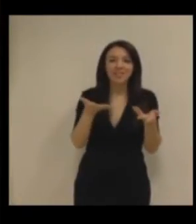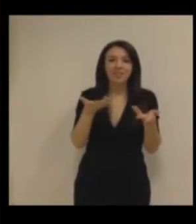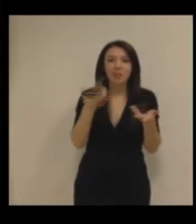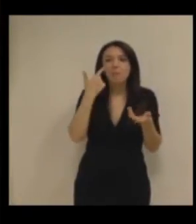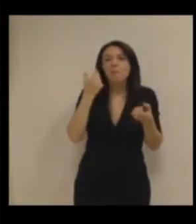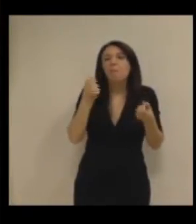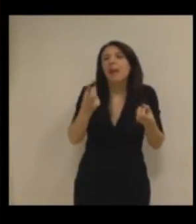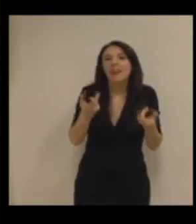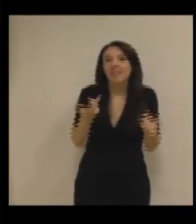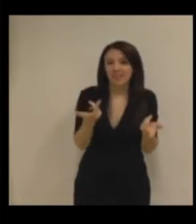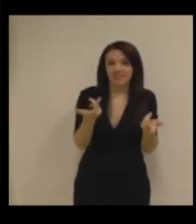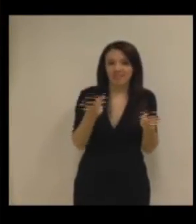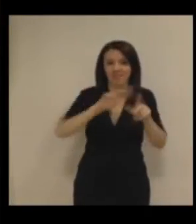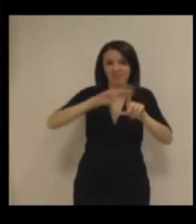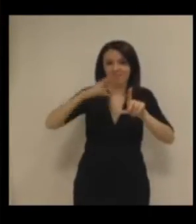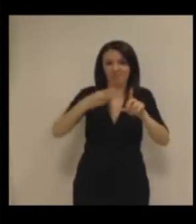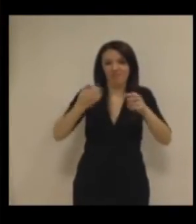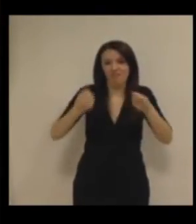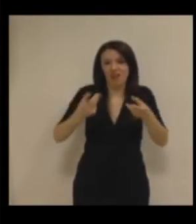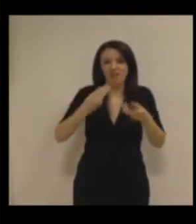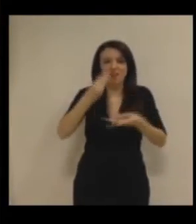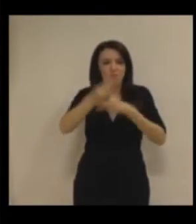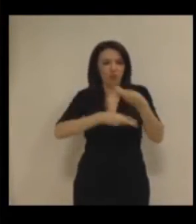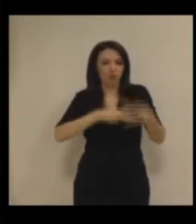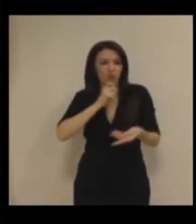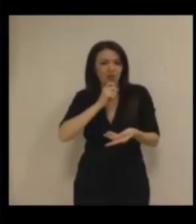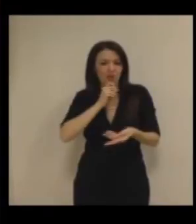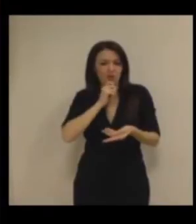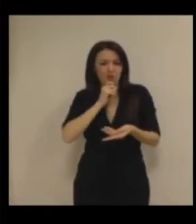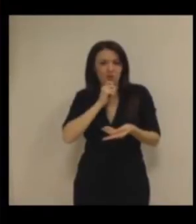¿para qué es, en definitiva, cómo podemos usarla